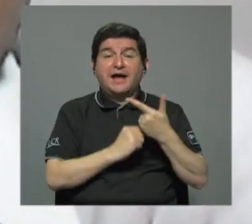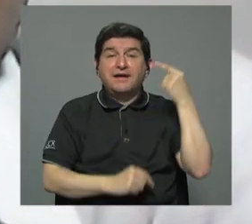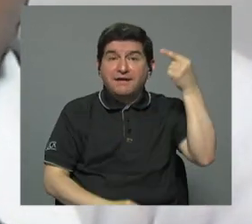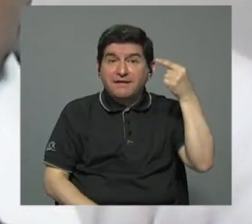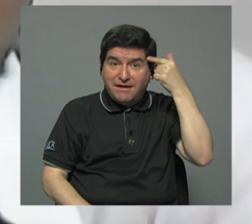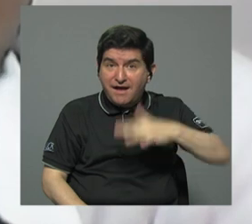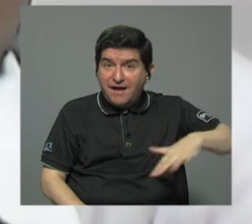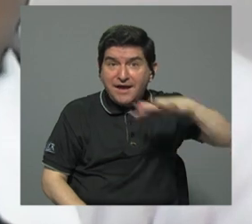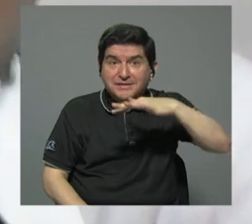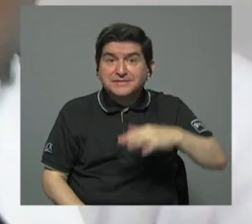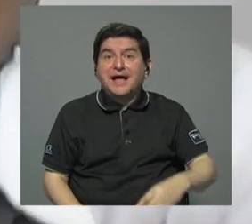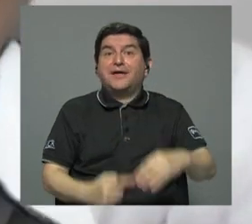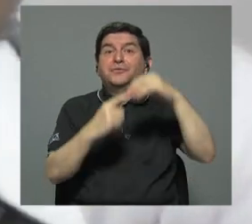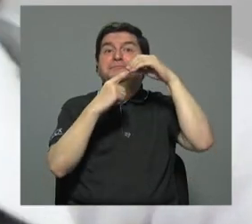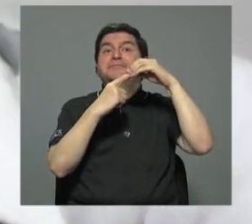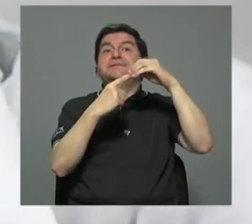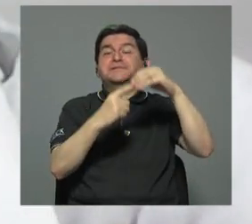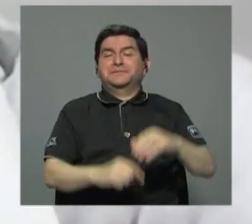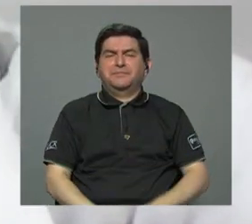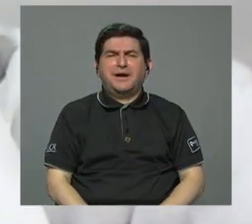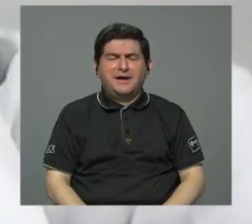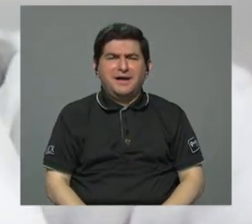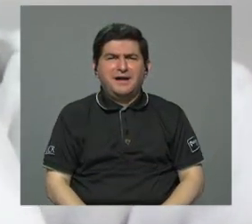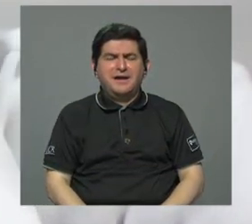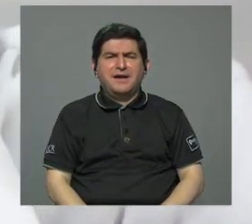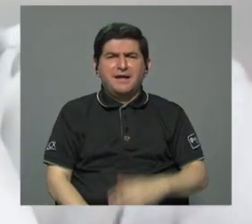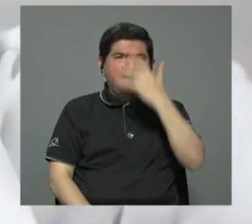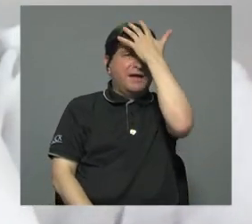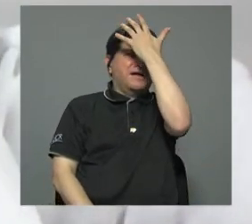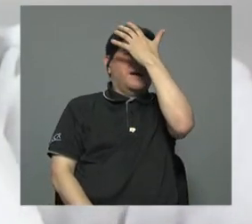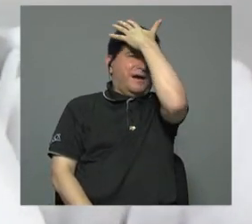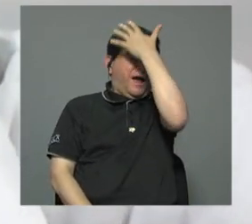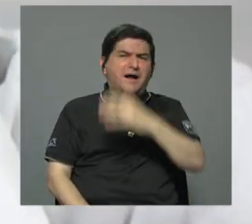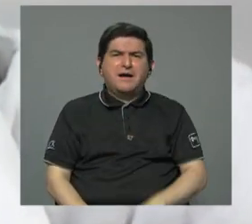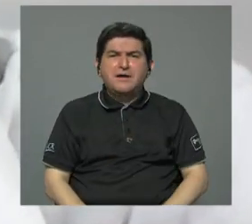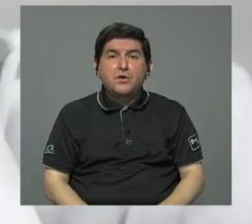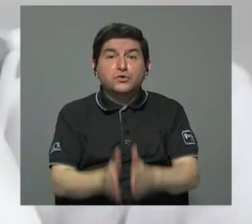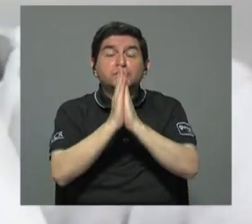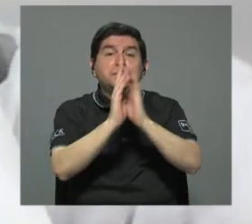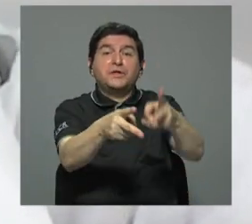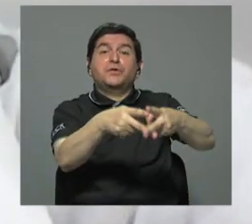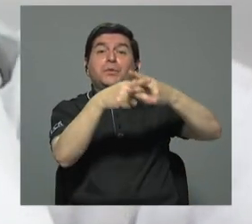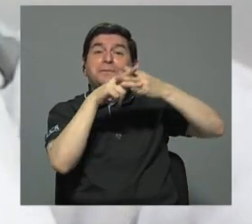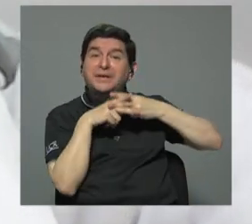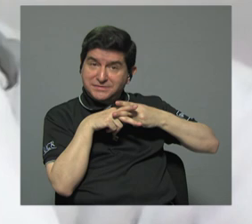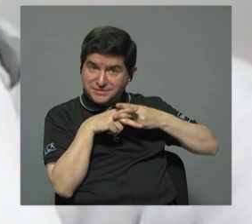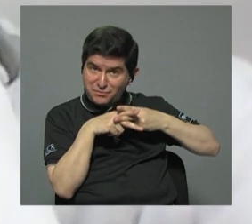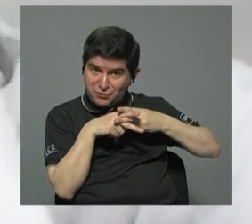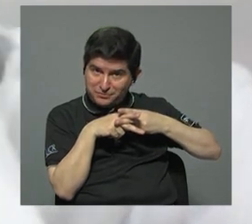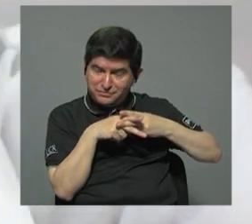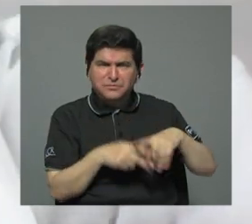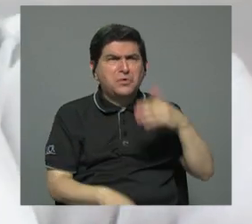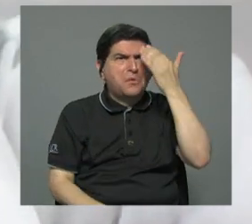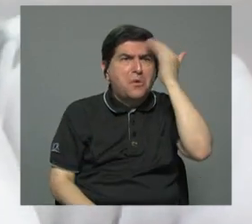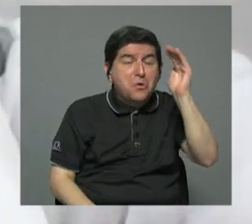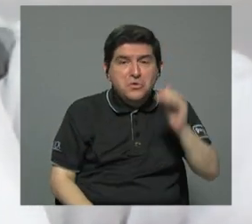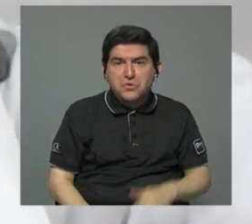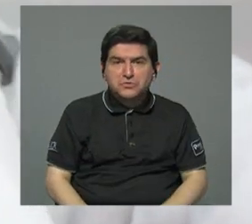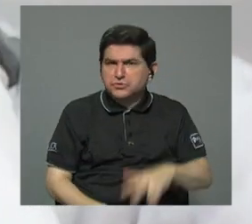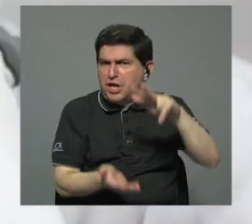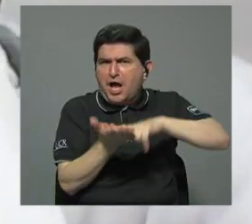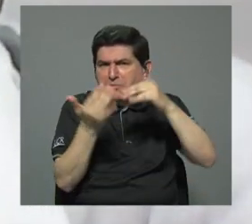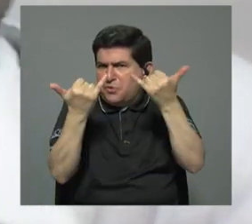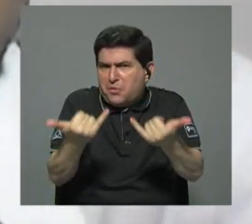grandes deudores, ¿verdad? Hasta hace poco, Carlos Alvarado tuvo que pedir un préstamo, o no sé si todavía lo han